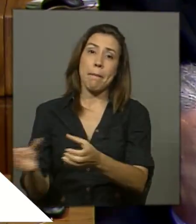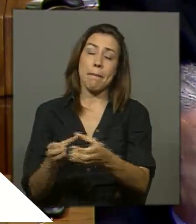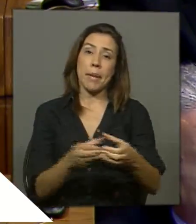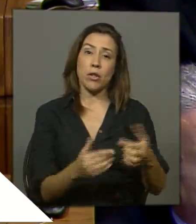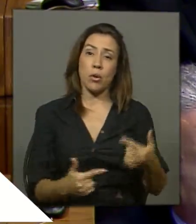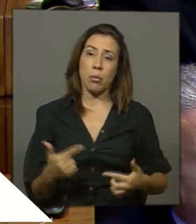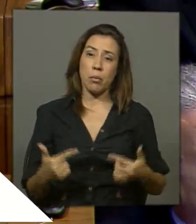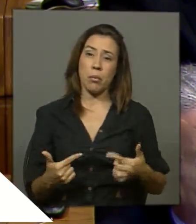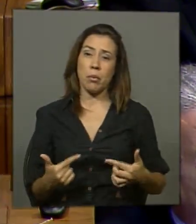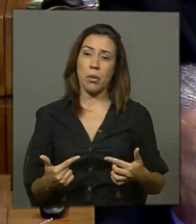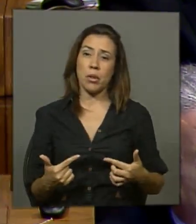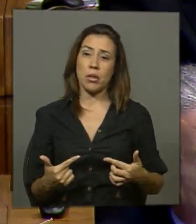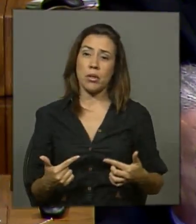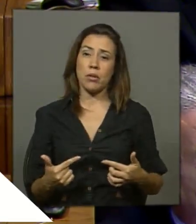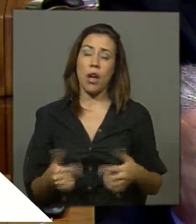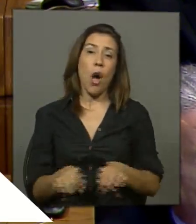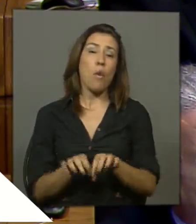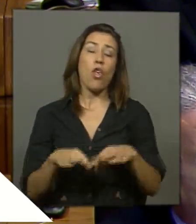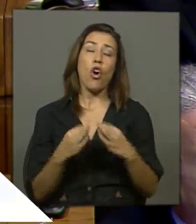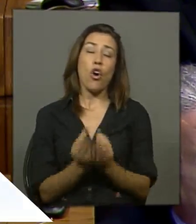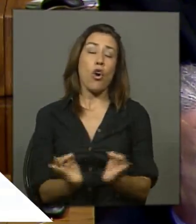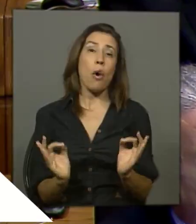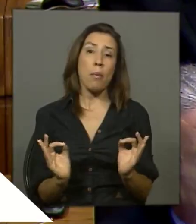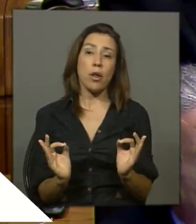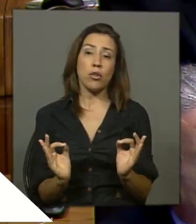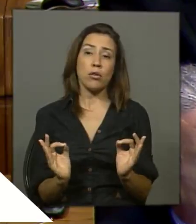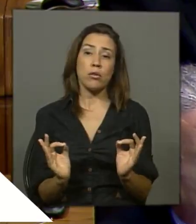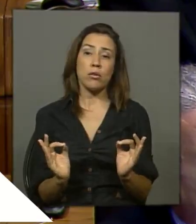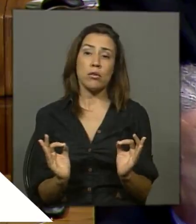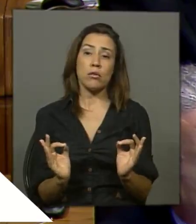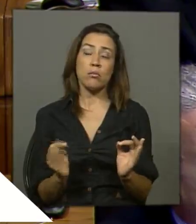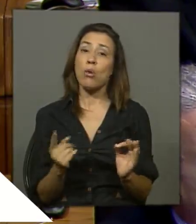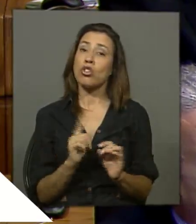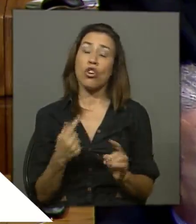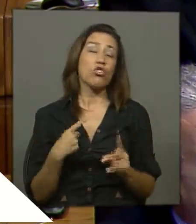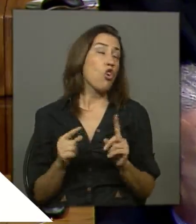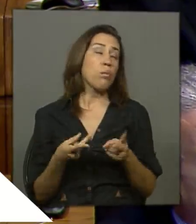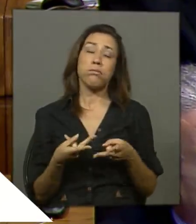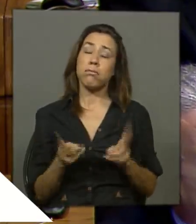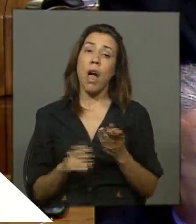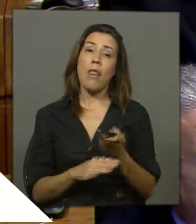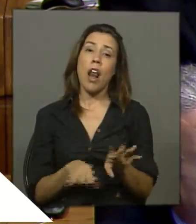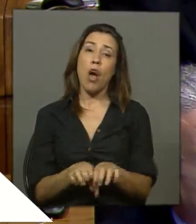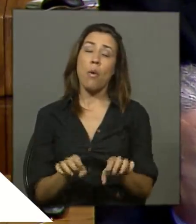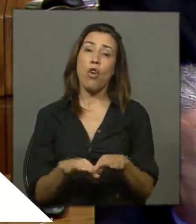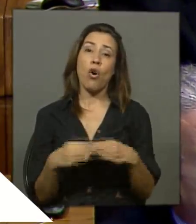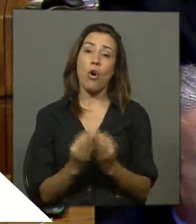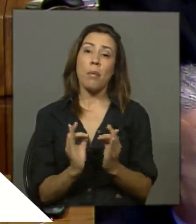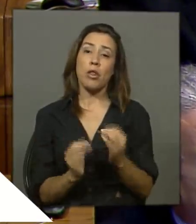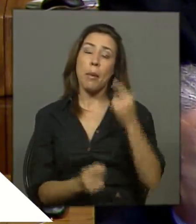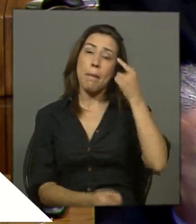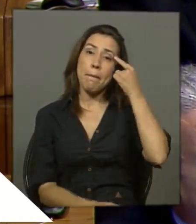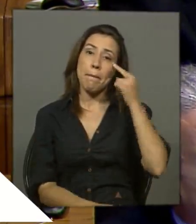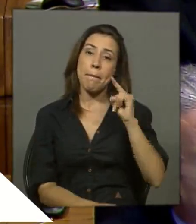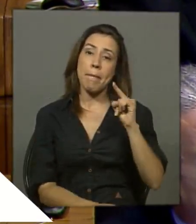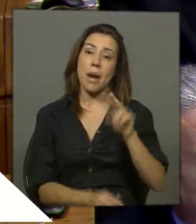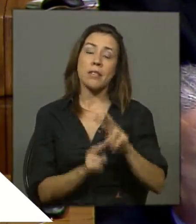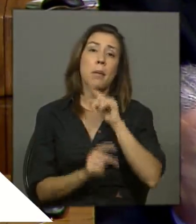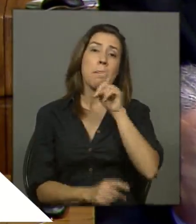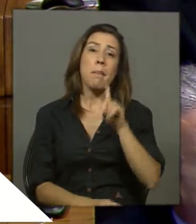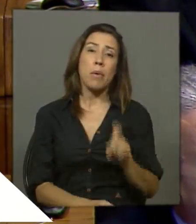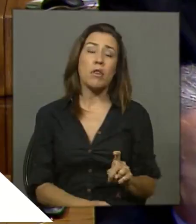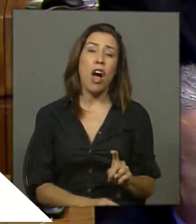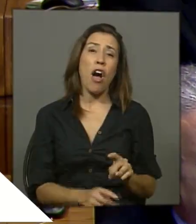eh de manera unánime si no yo yo no no estoy dispuesto digamos a dar la unanimidad para que se pregunte una